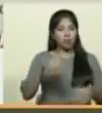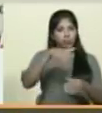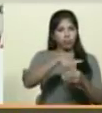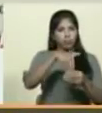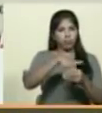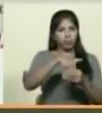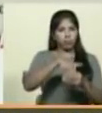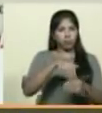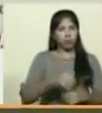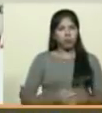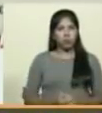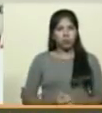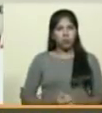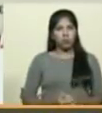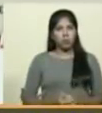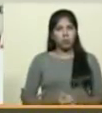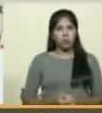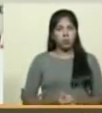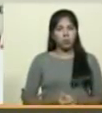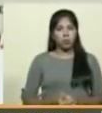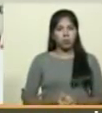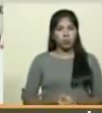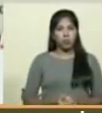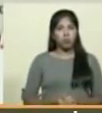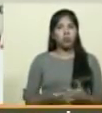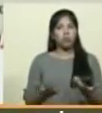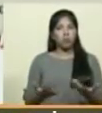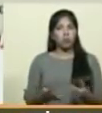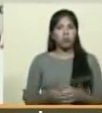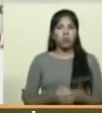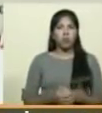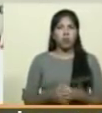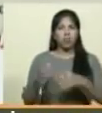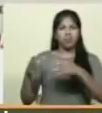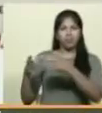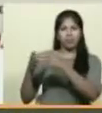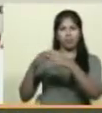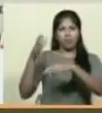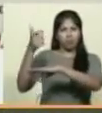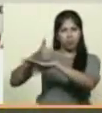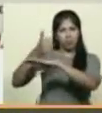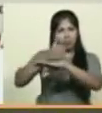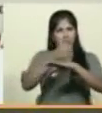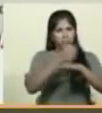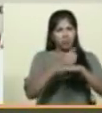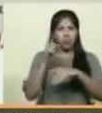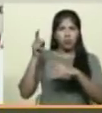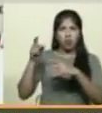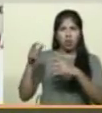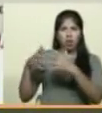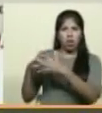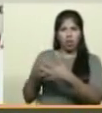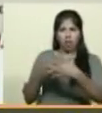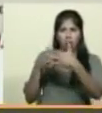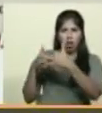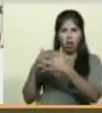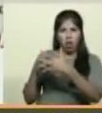hemisferio, como han estado acostumbrados a imponer los diferentes gobiernos de ese país del